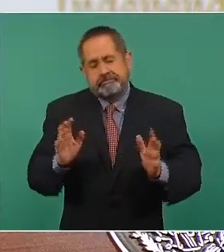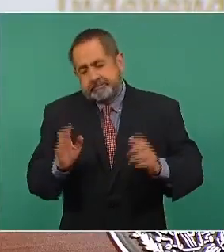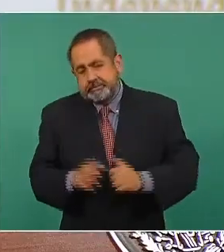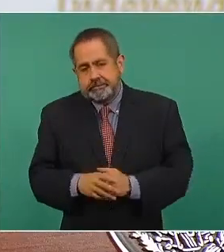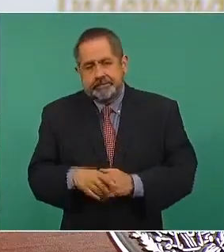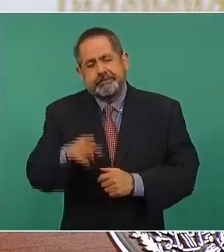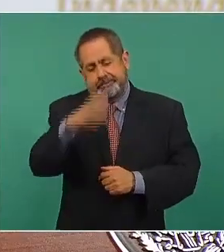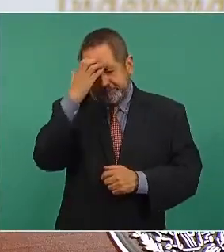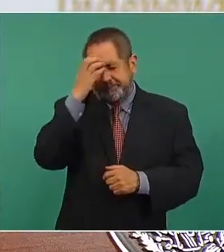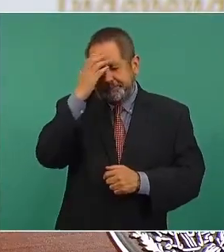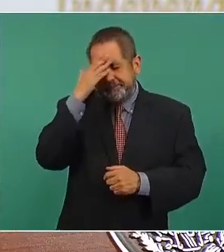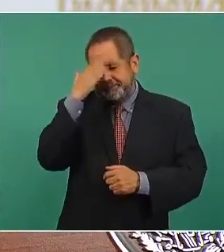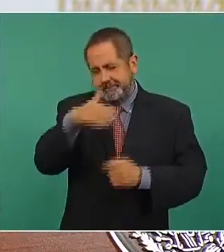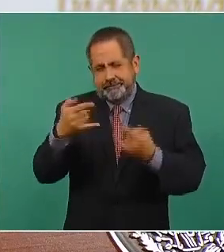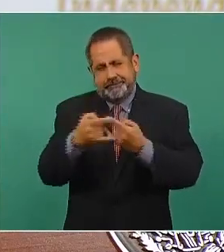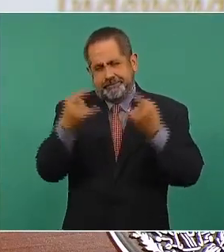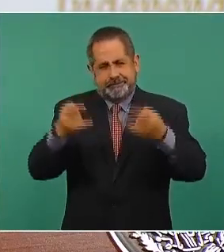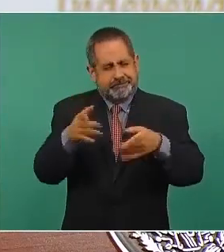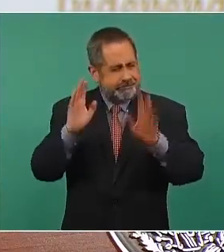Ya conocen ustedes la historia,